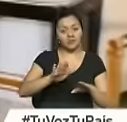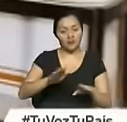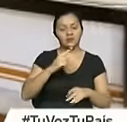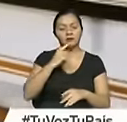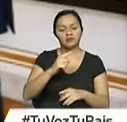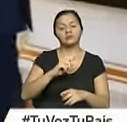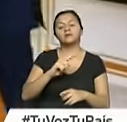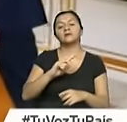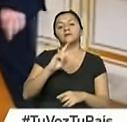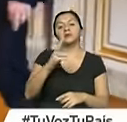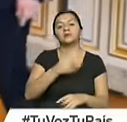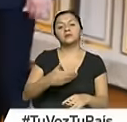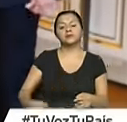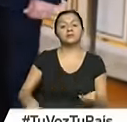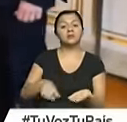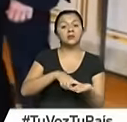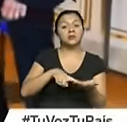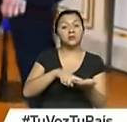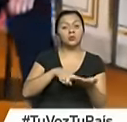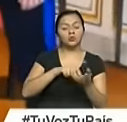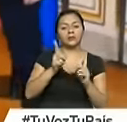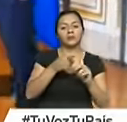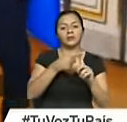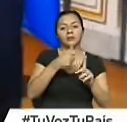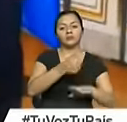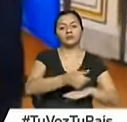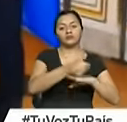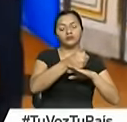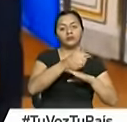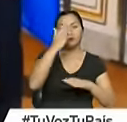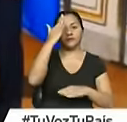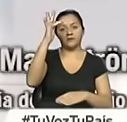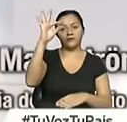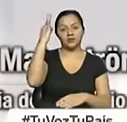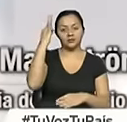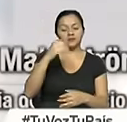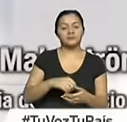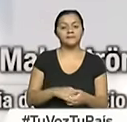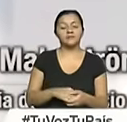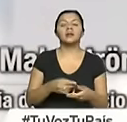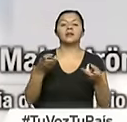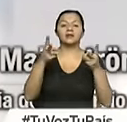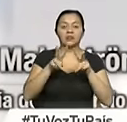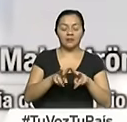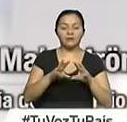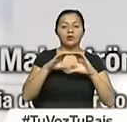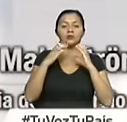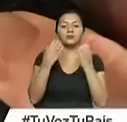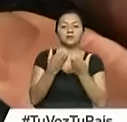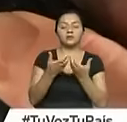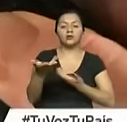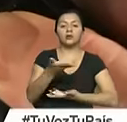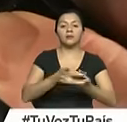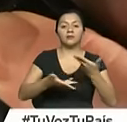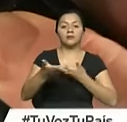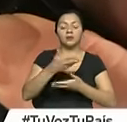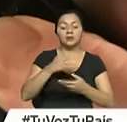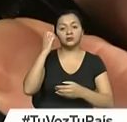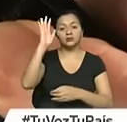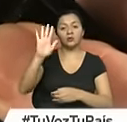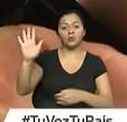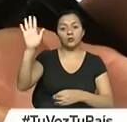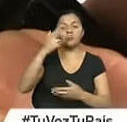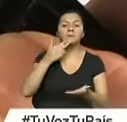segundo mandatario se reuniera con el primer ministro de Francia, Manuel Valls. Así también la comisaria de Comercio de la Unión